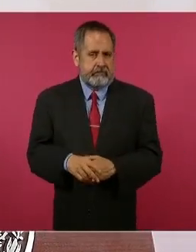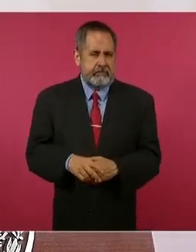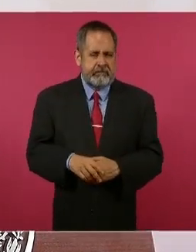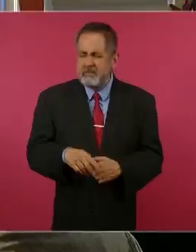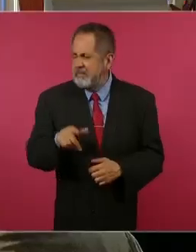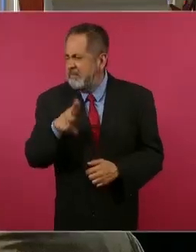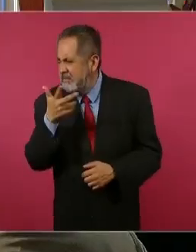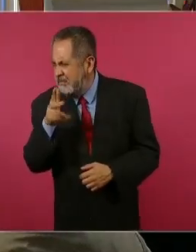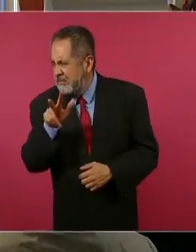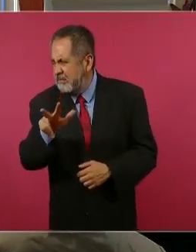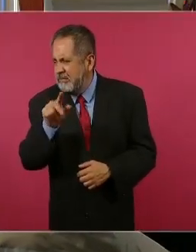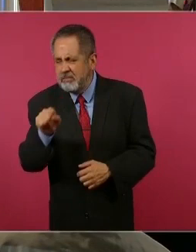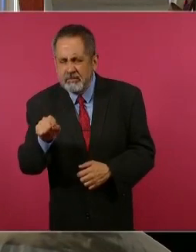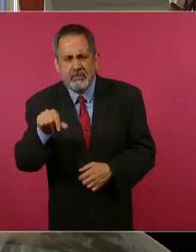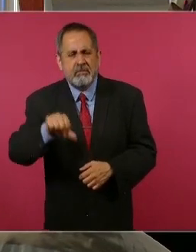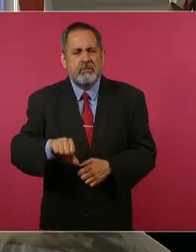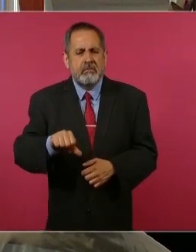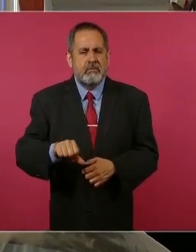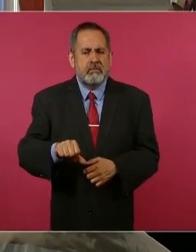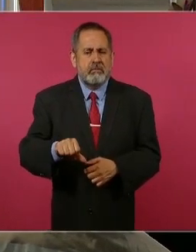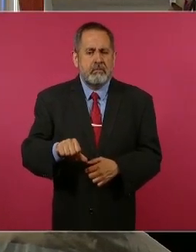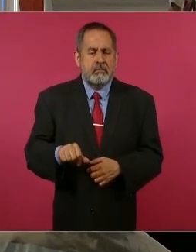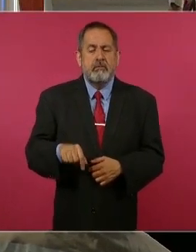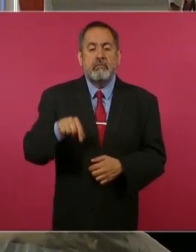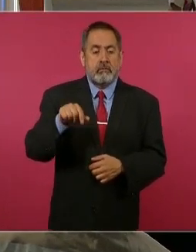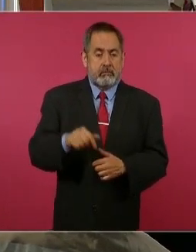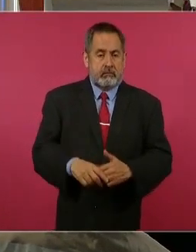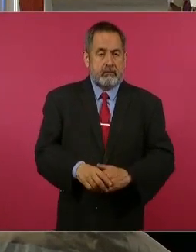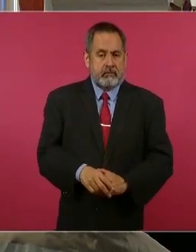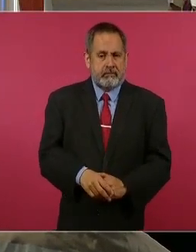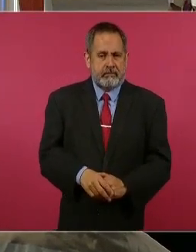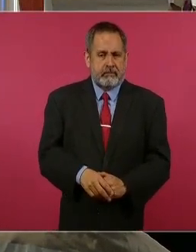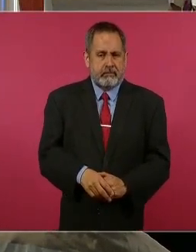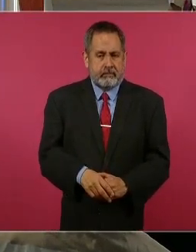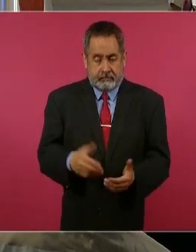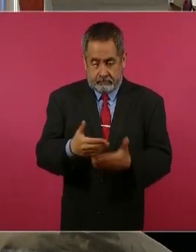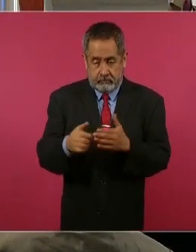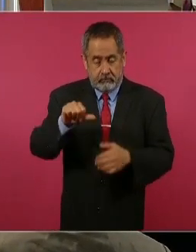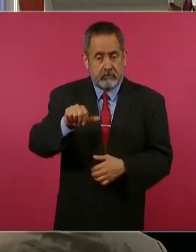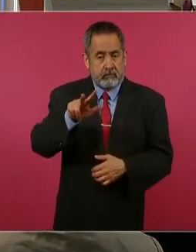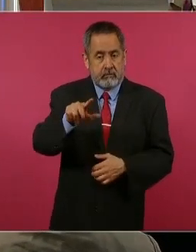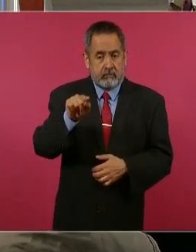¿18 qué? ¿Hasta hoy?.45 ya se le llegó ahorita. Ahora.